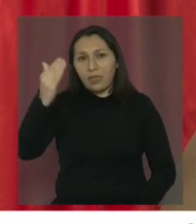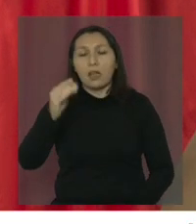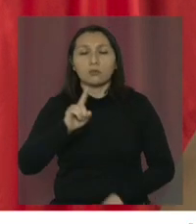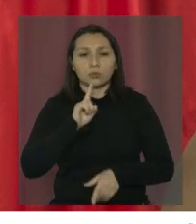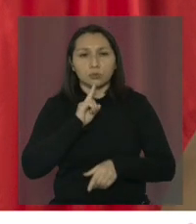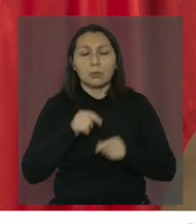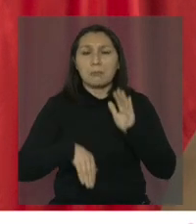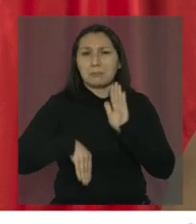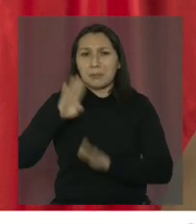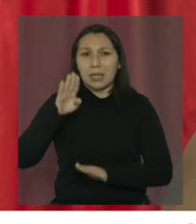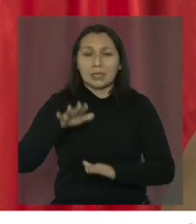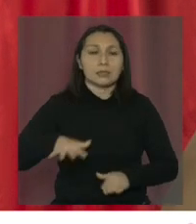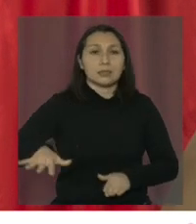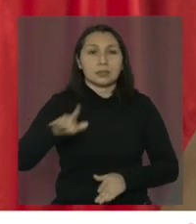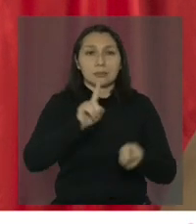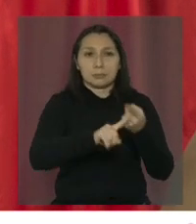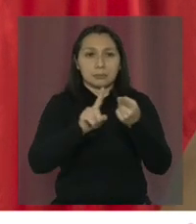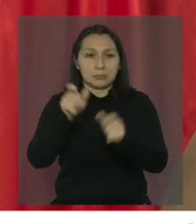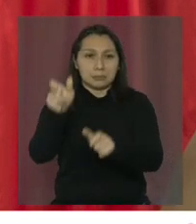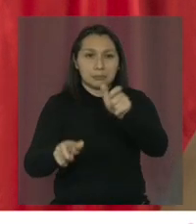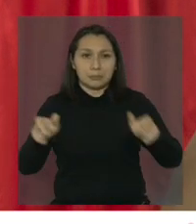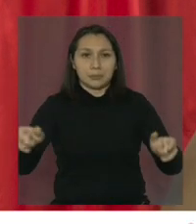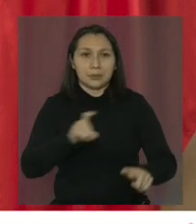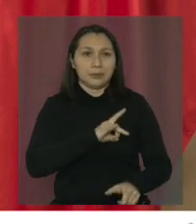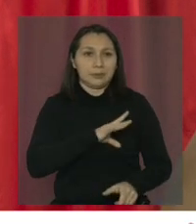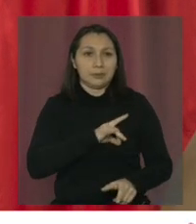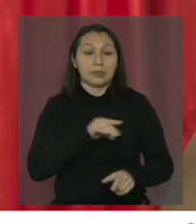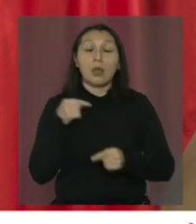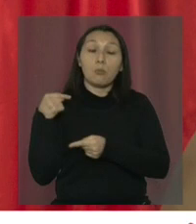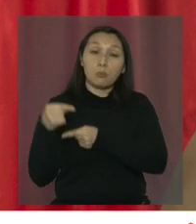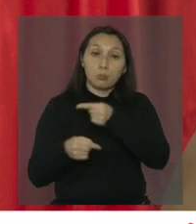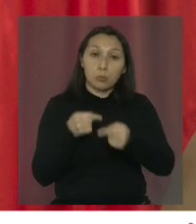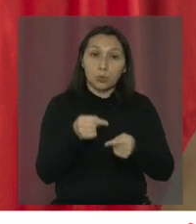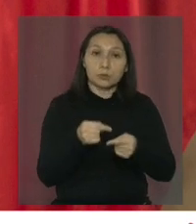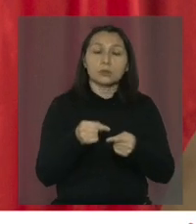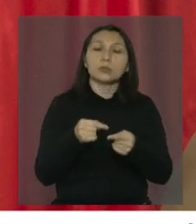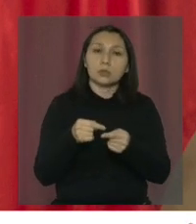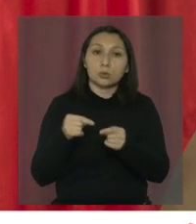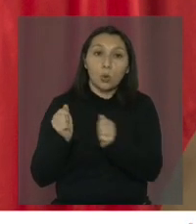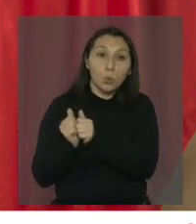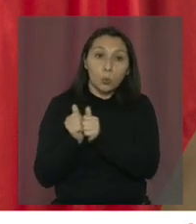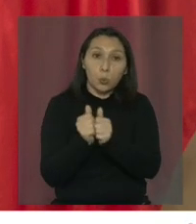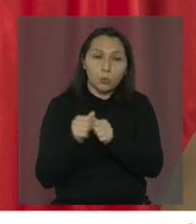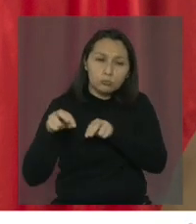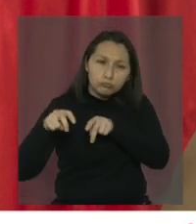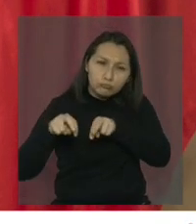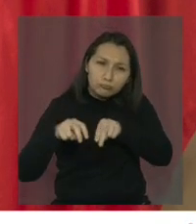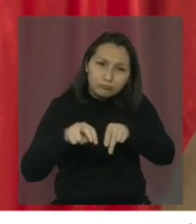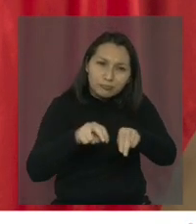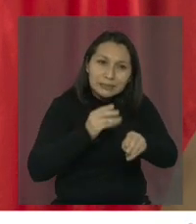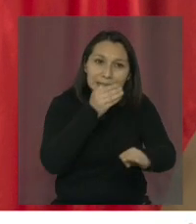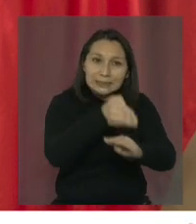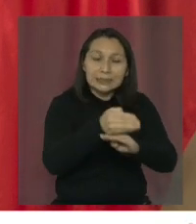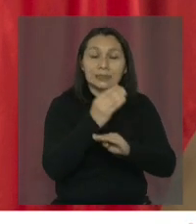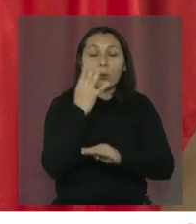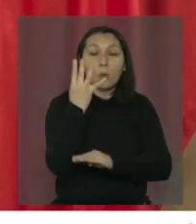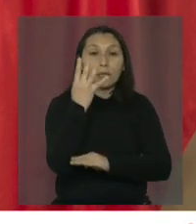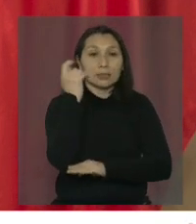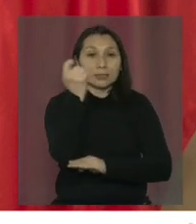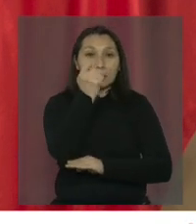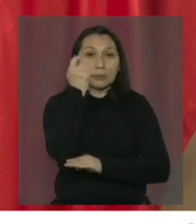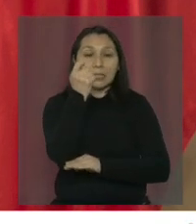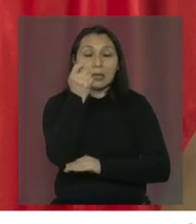contar con la amplia participación de nuestros compatriotas y porque el proceso que vamos a caminar en conjunto de cara al 4 de septiembre va a ser un